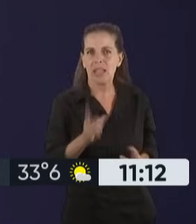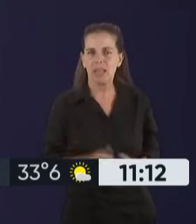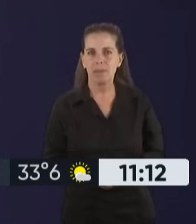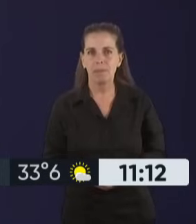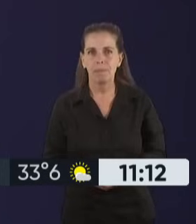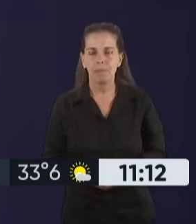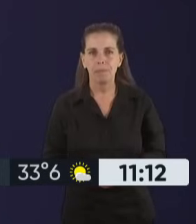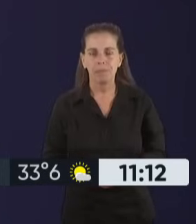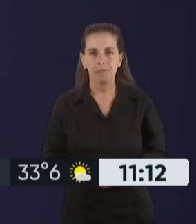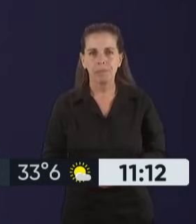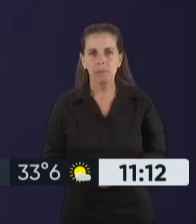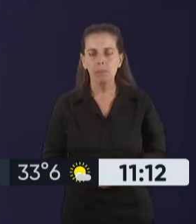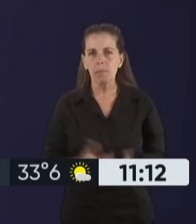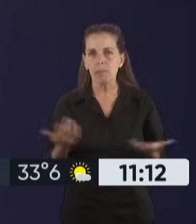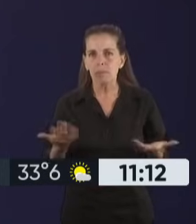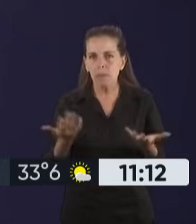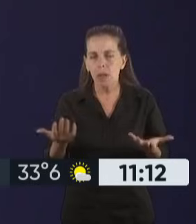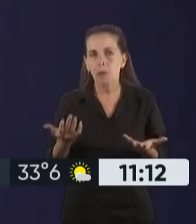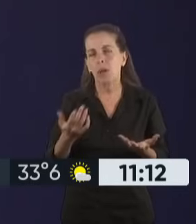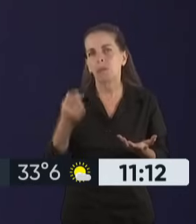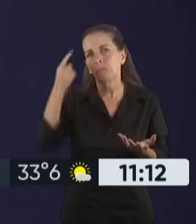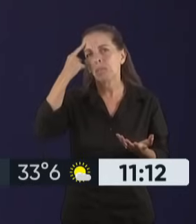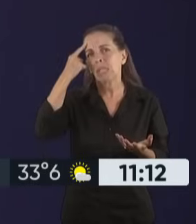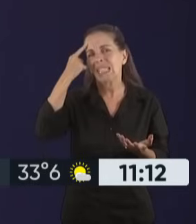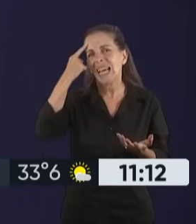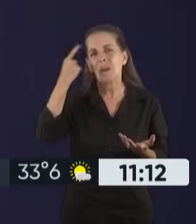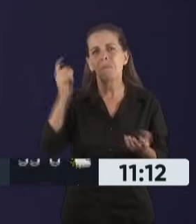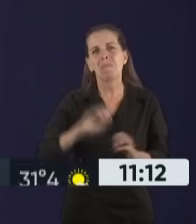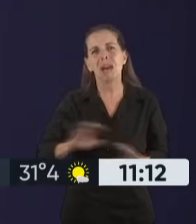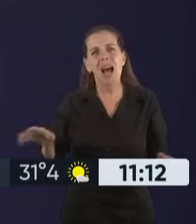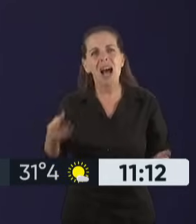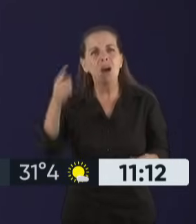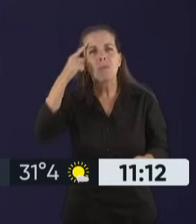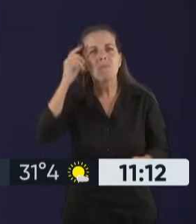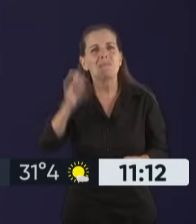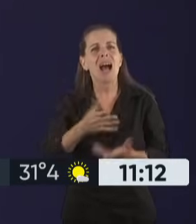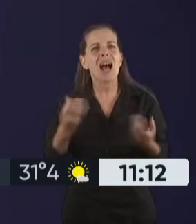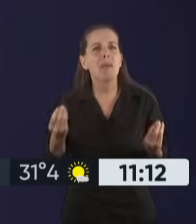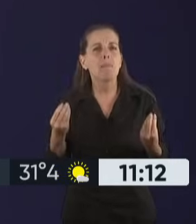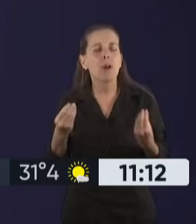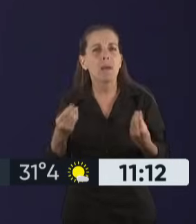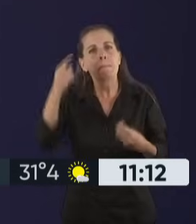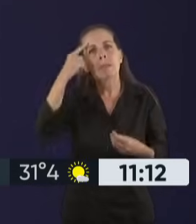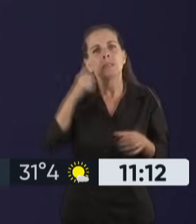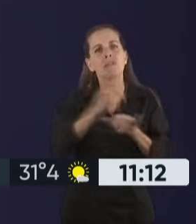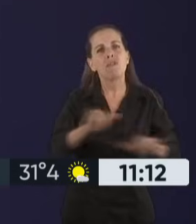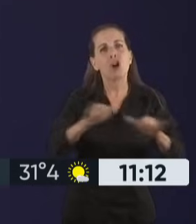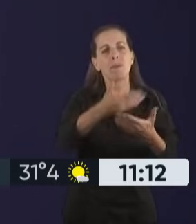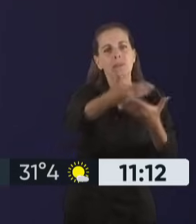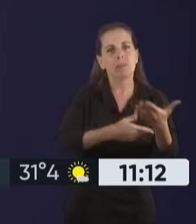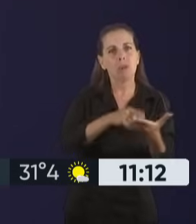por qué se hizo una lectura desacertada y se relacionó el comunicado con un mensaje a